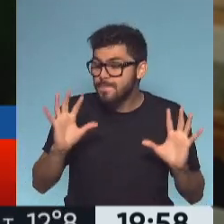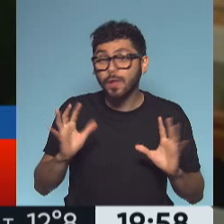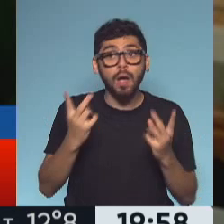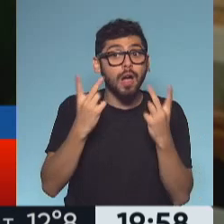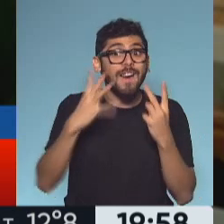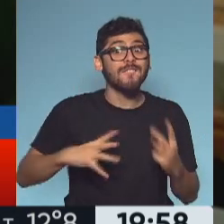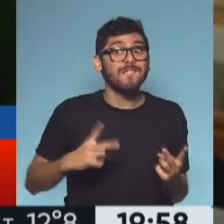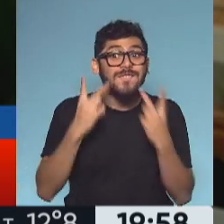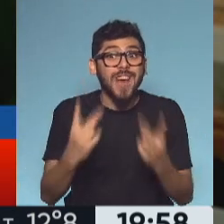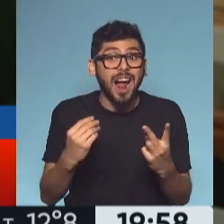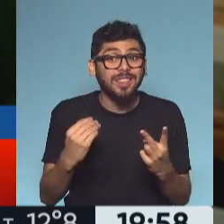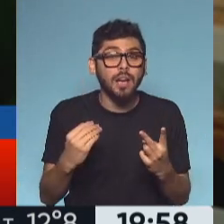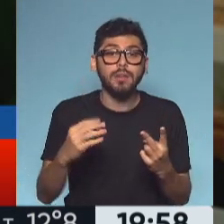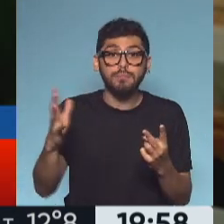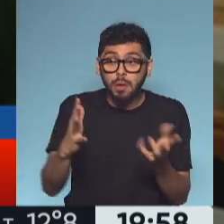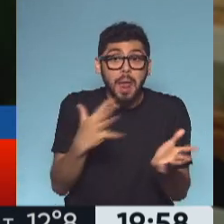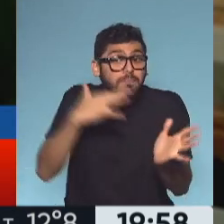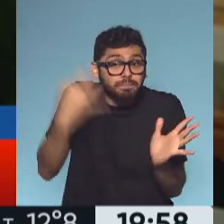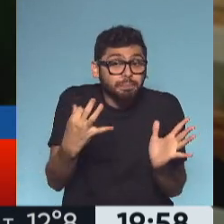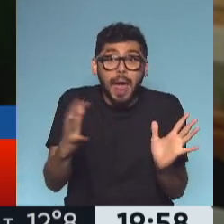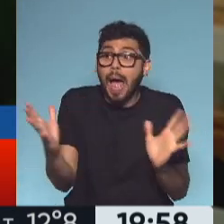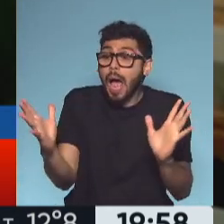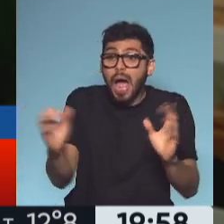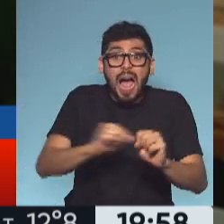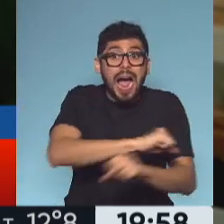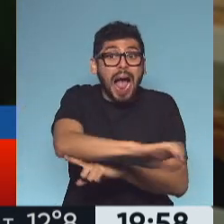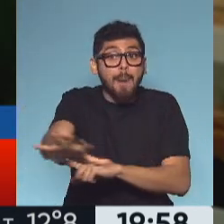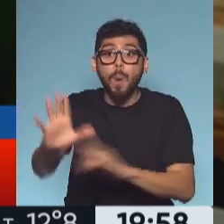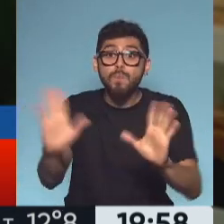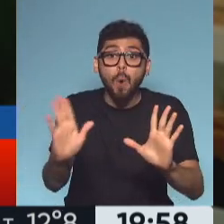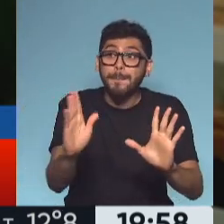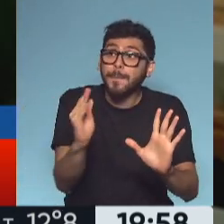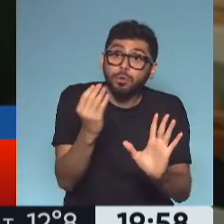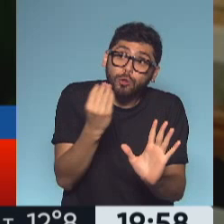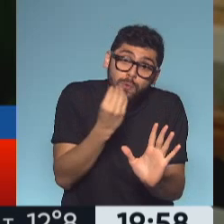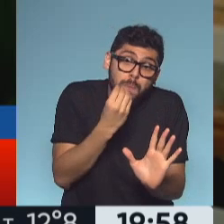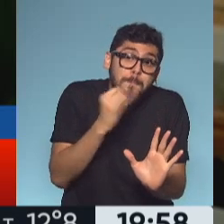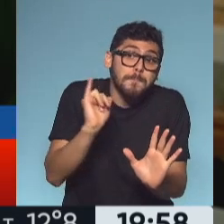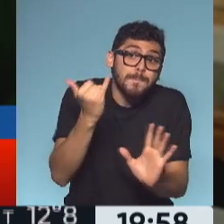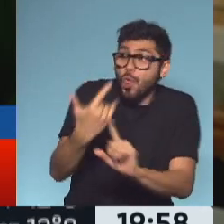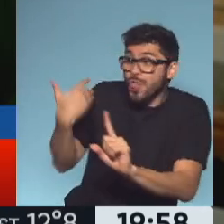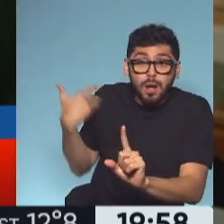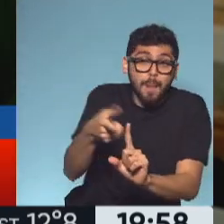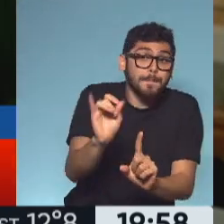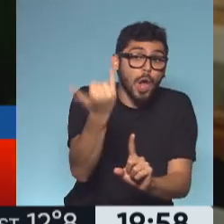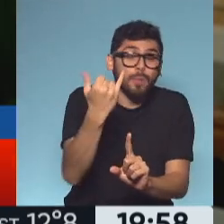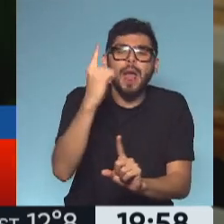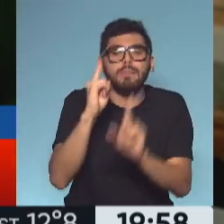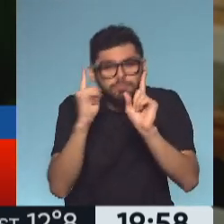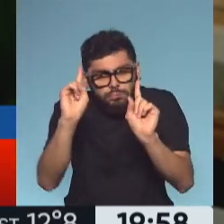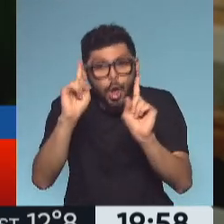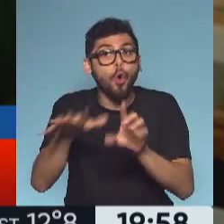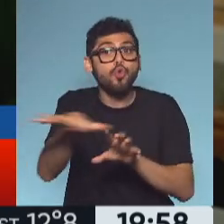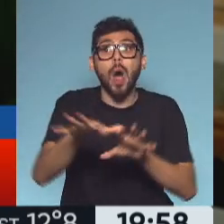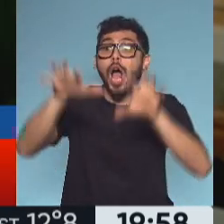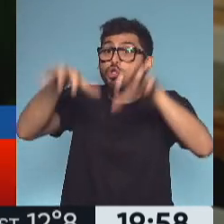lo que nadie reconoce, que estamos viviendo una de las mejores realidades del campo de los últimos tiempos, excepto en los lugares donde no llovió y no se pudo